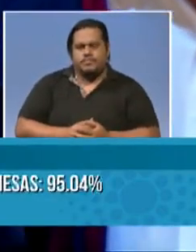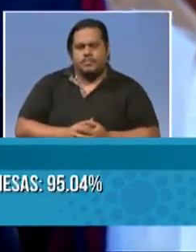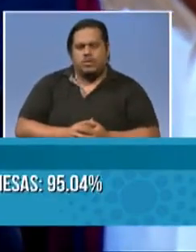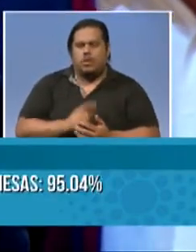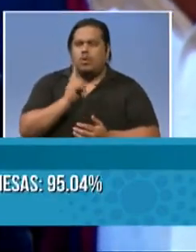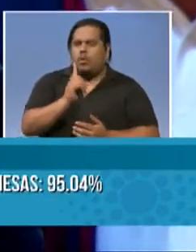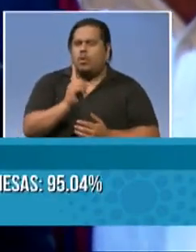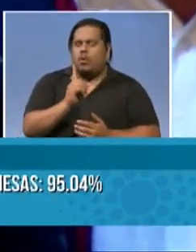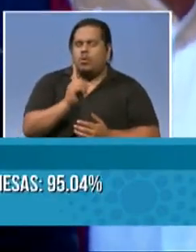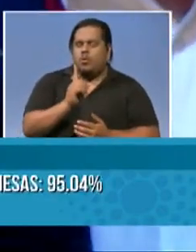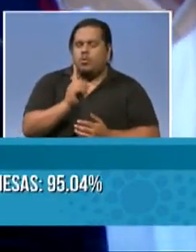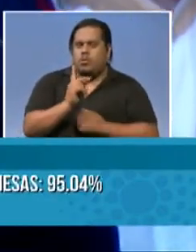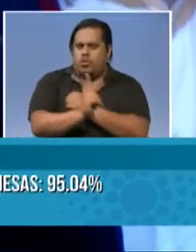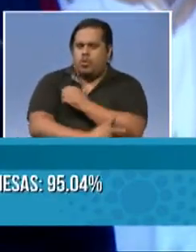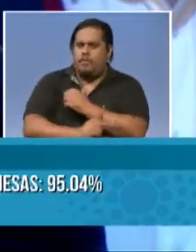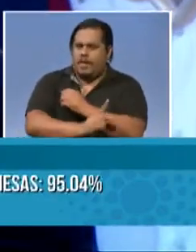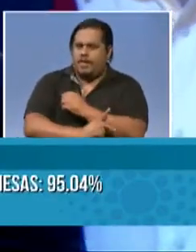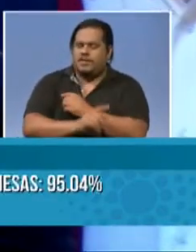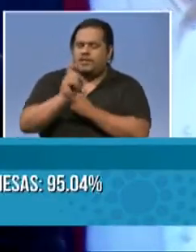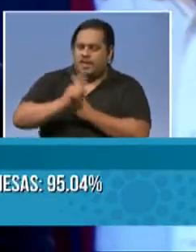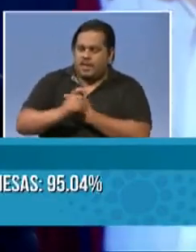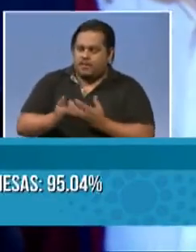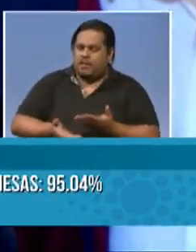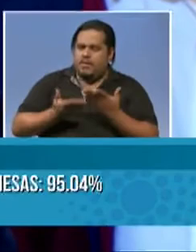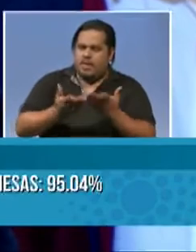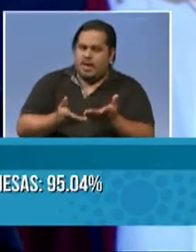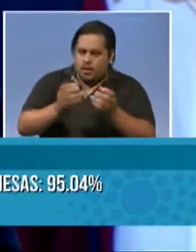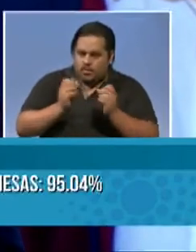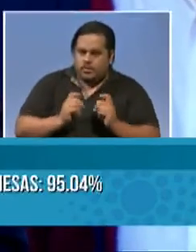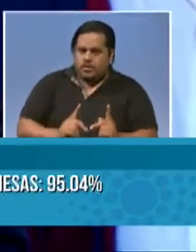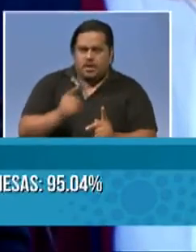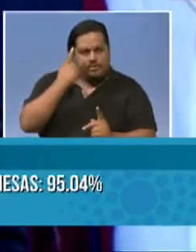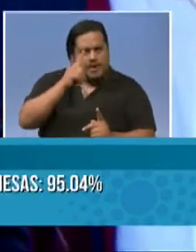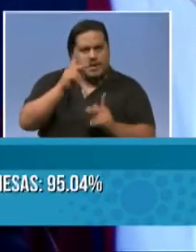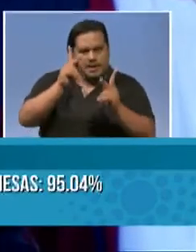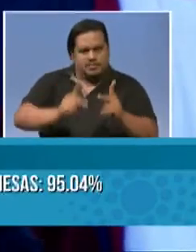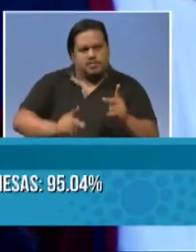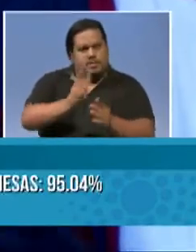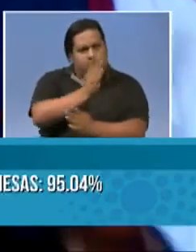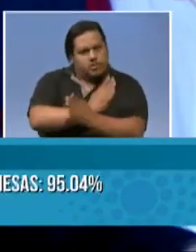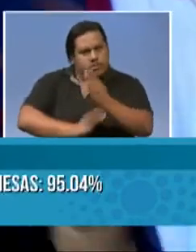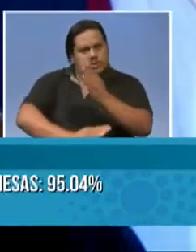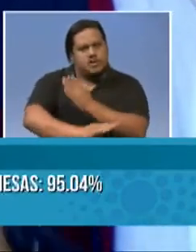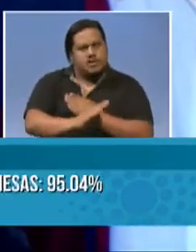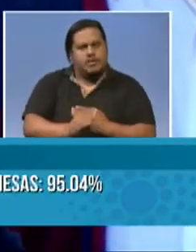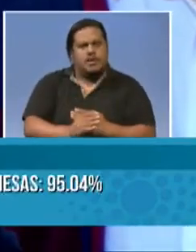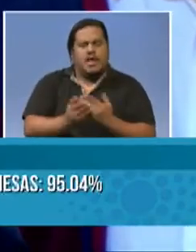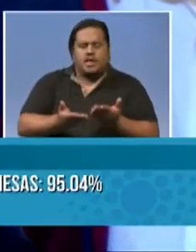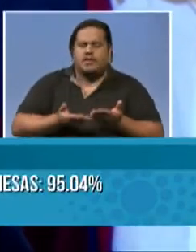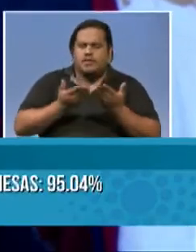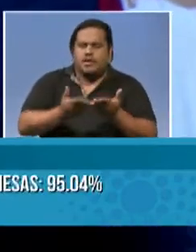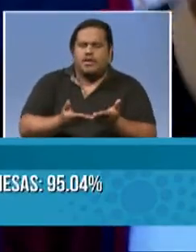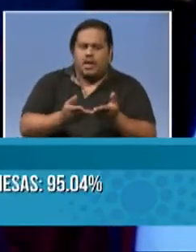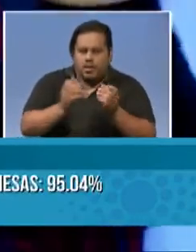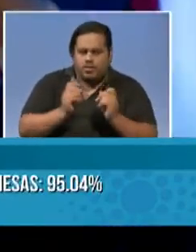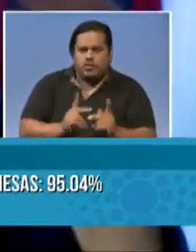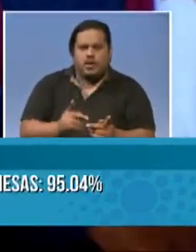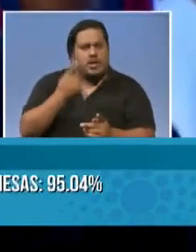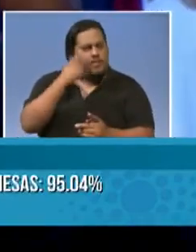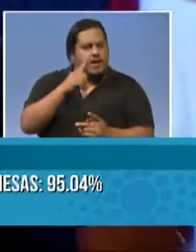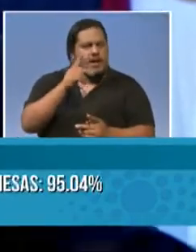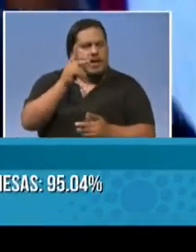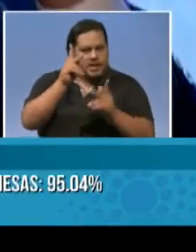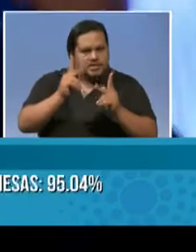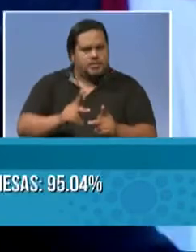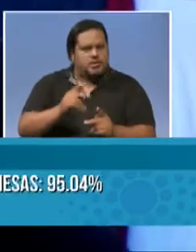Un país que debe dar oportunidades para las personas con discapacidad, que tiene que dar oportunidades para las